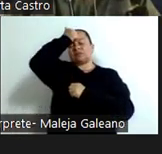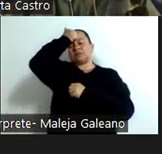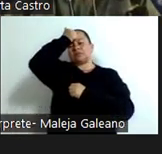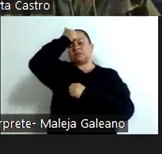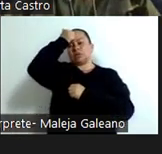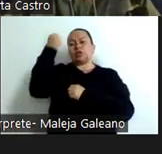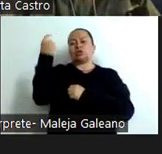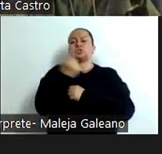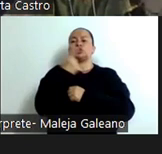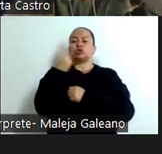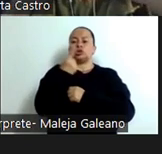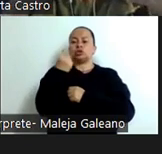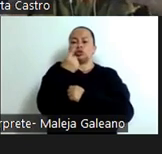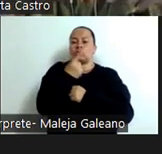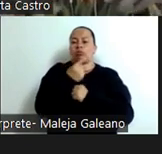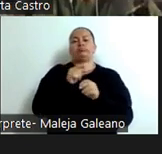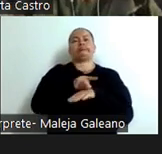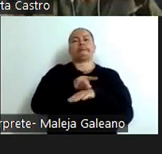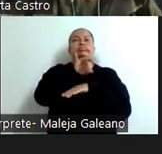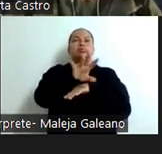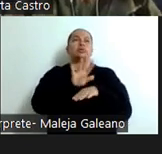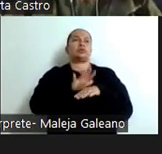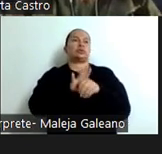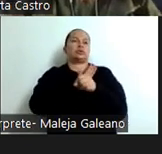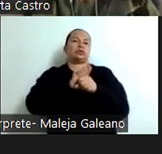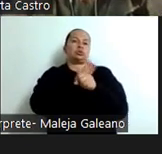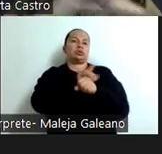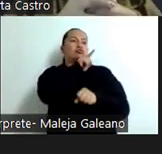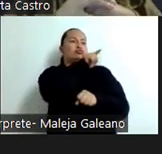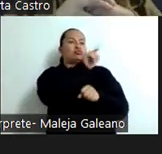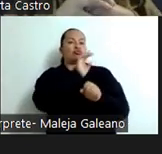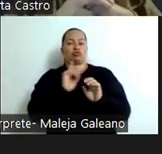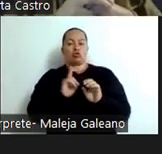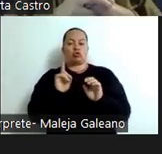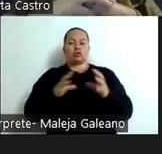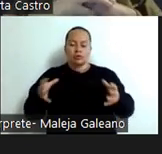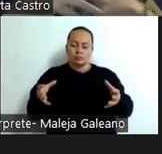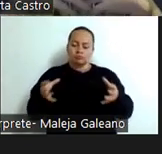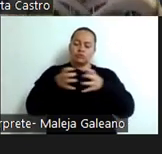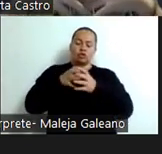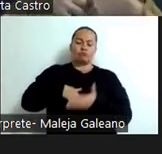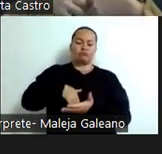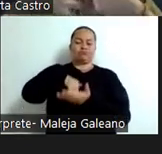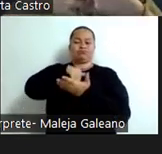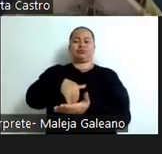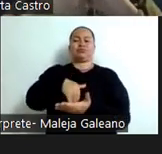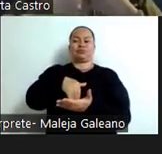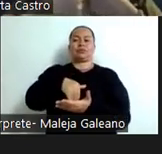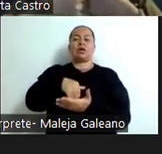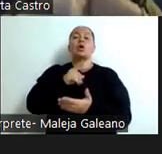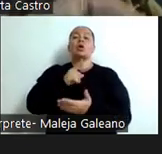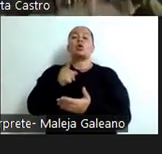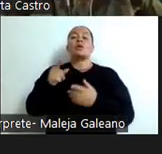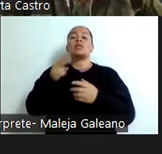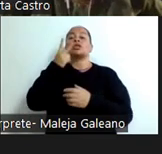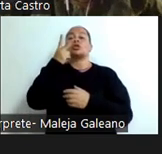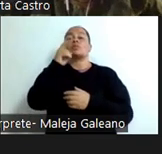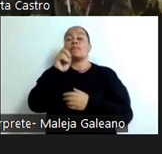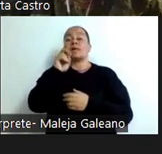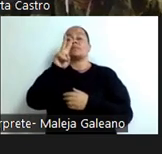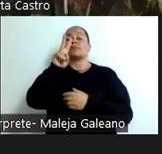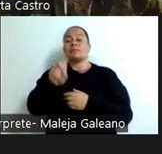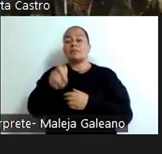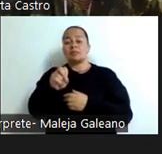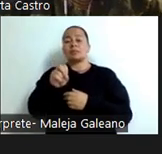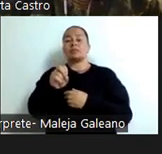dedicadas o destinadas a un caso particular sino que genera reglas que son un poco más fuertes y aquí ya en 2020 Eh